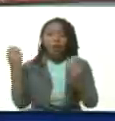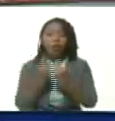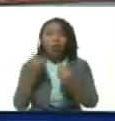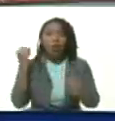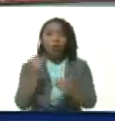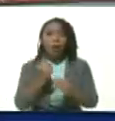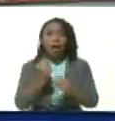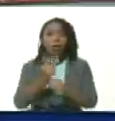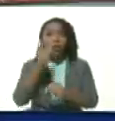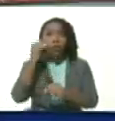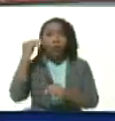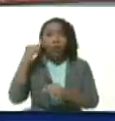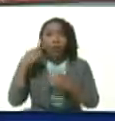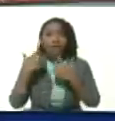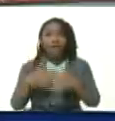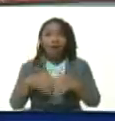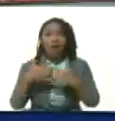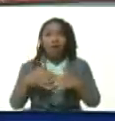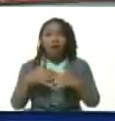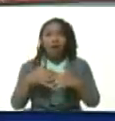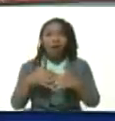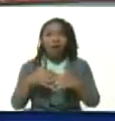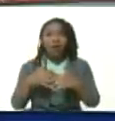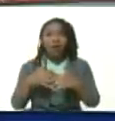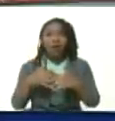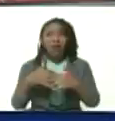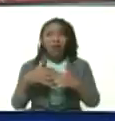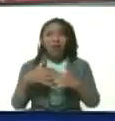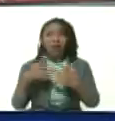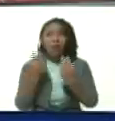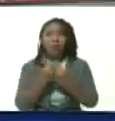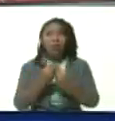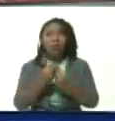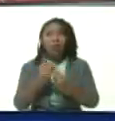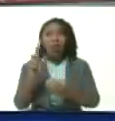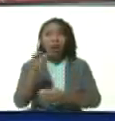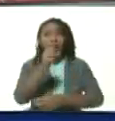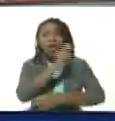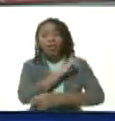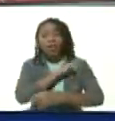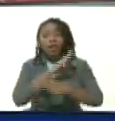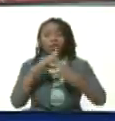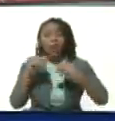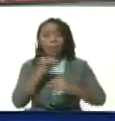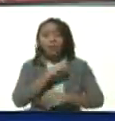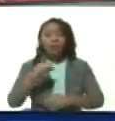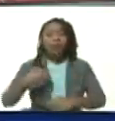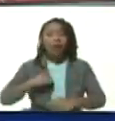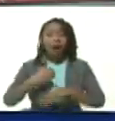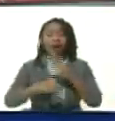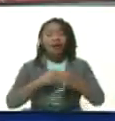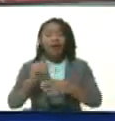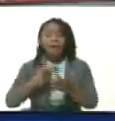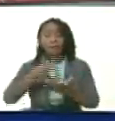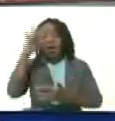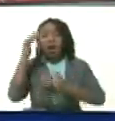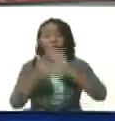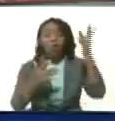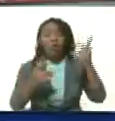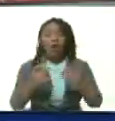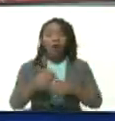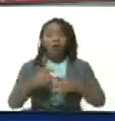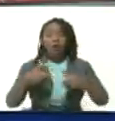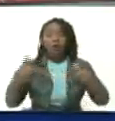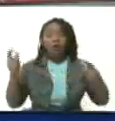y trabajadoras de la planta, con los gerentes y con todo el personal que hace el milagro del crecimiento